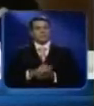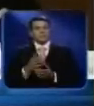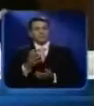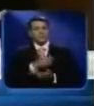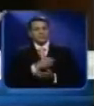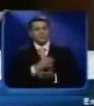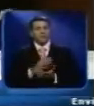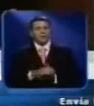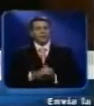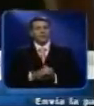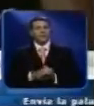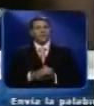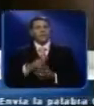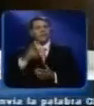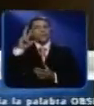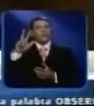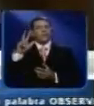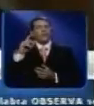30 Rock.